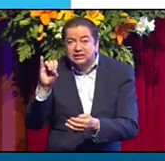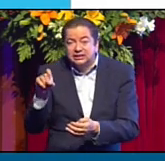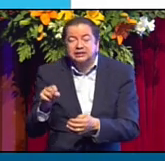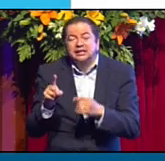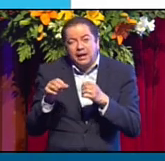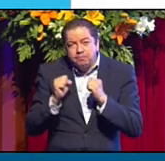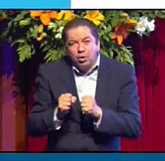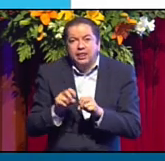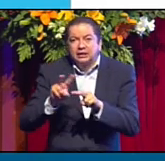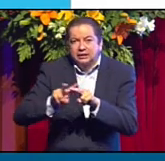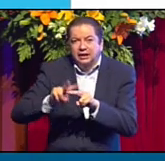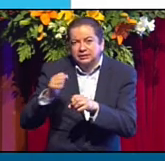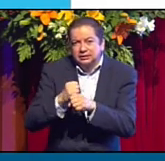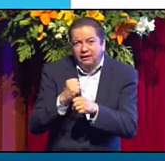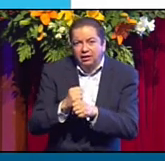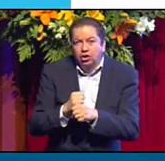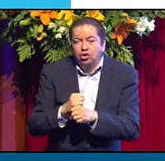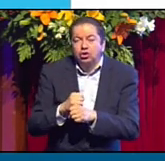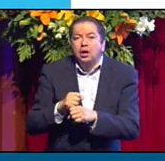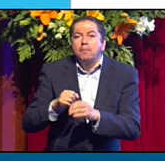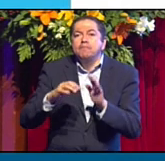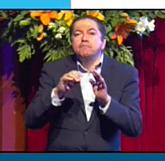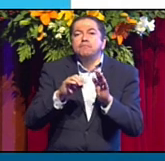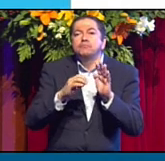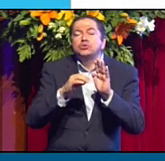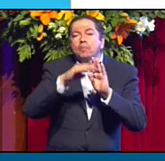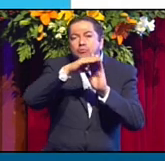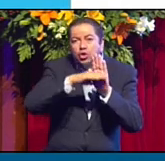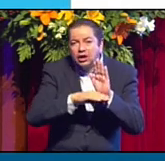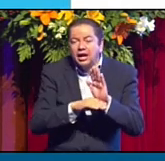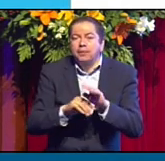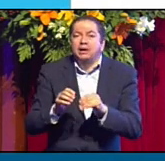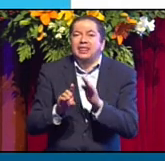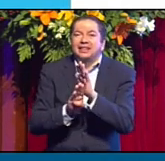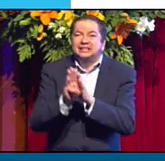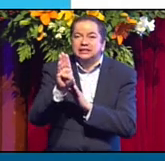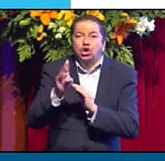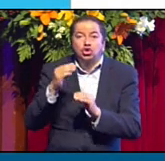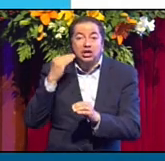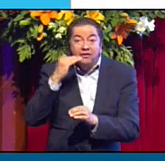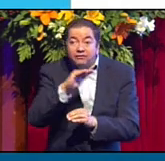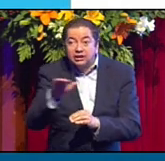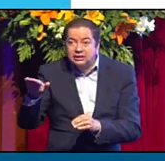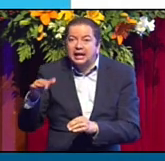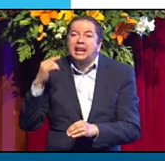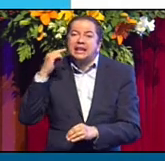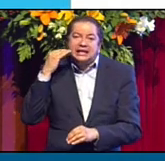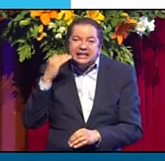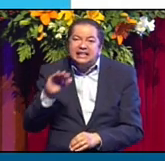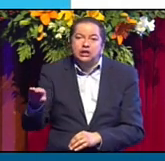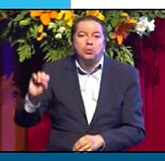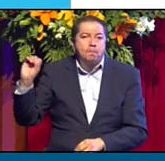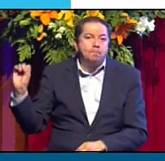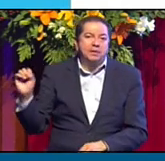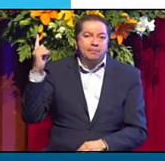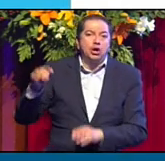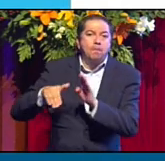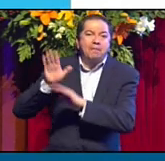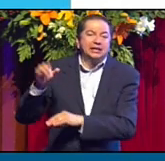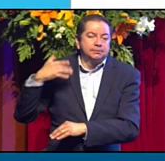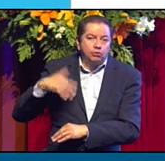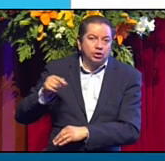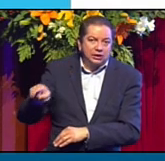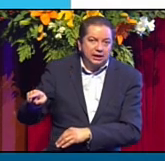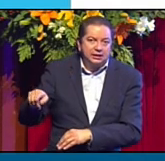de buena forma. El programa de fondo de intervención y apoyo al desarrollo infantil. Nuestros niños primero. Nuestros niños son lo más